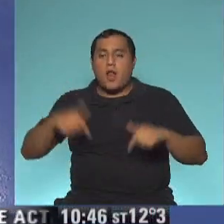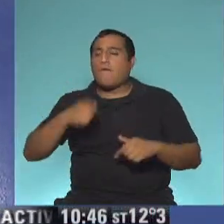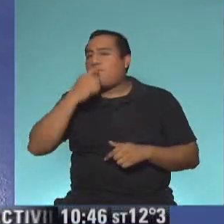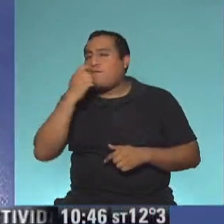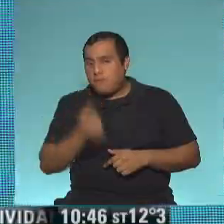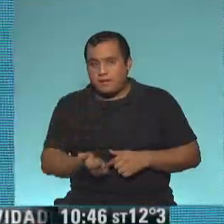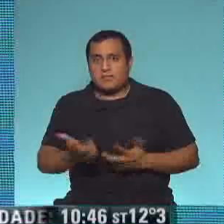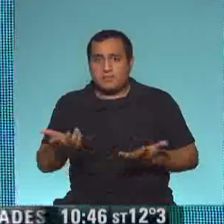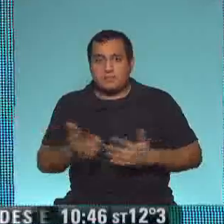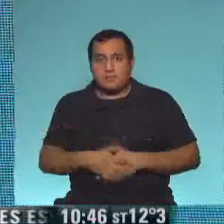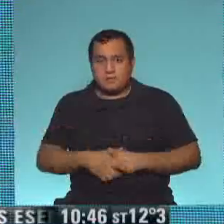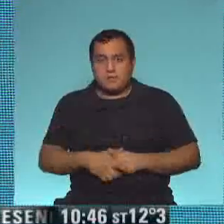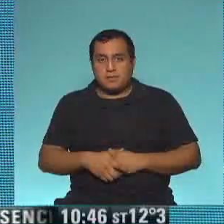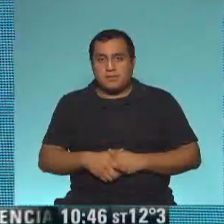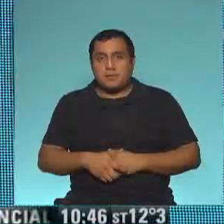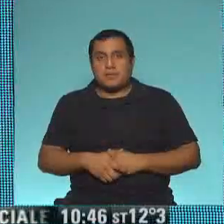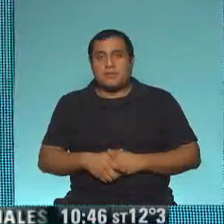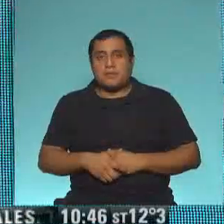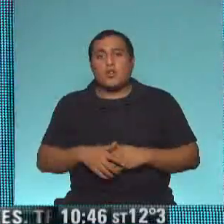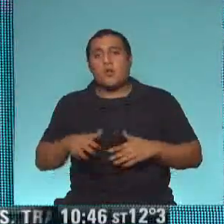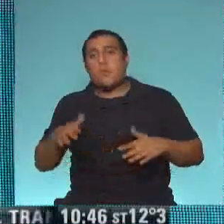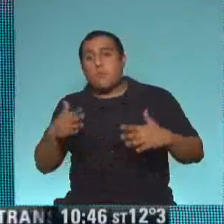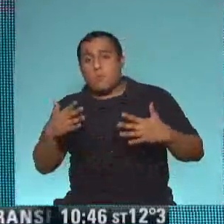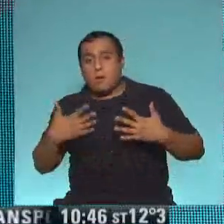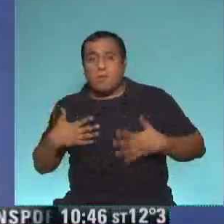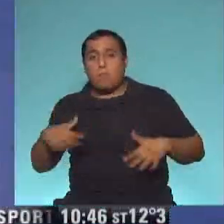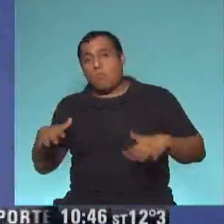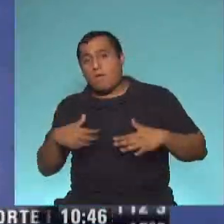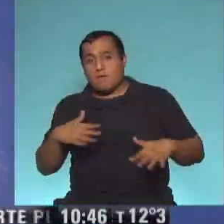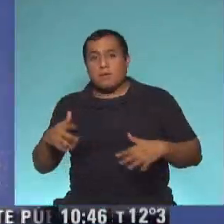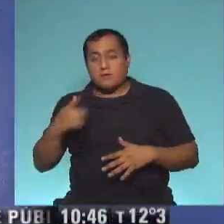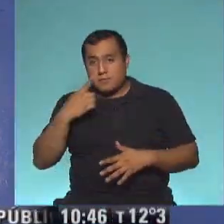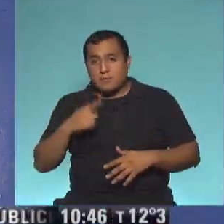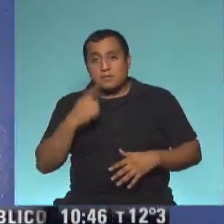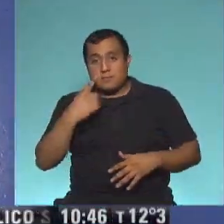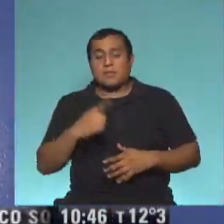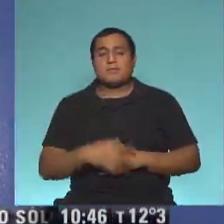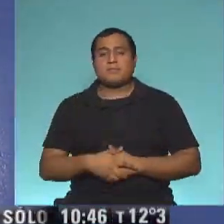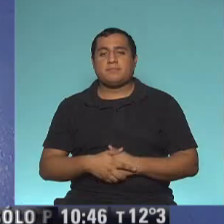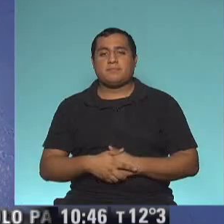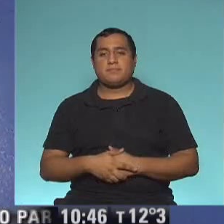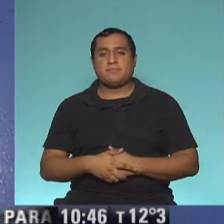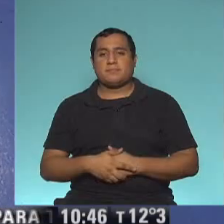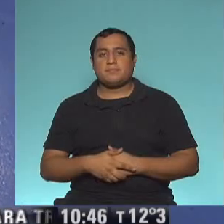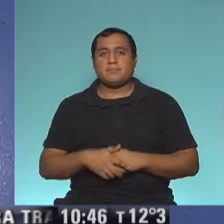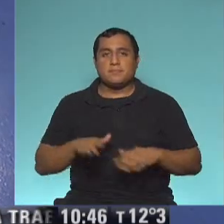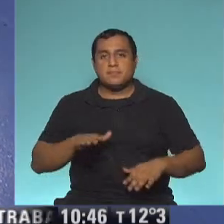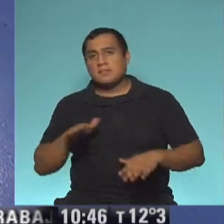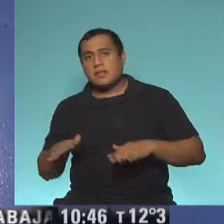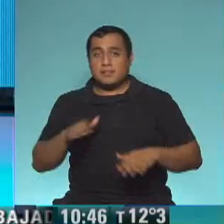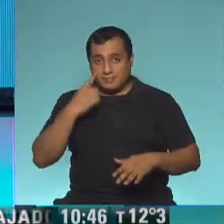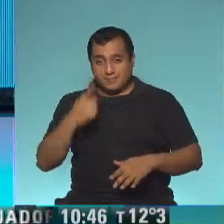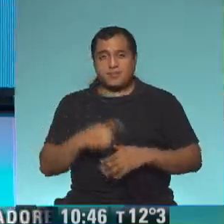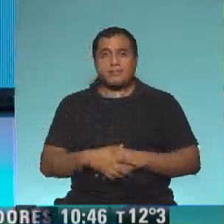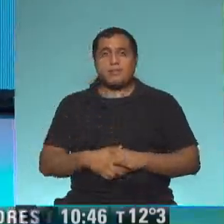fácil. Bien. Tiene unos movimientos, como siempre. Movimiento, vamos a saltar un poquito de un lado al otro. Vamos a